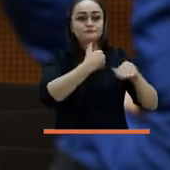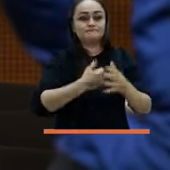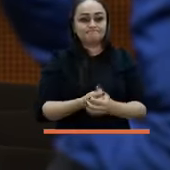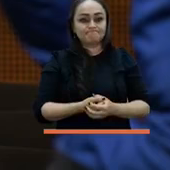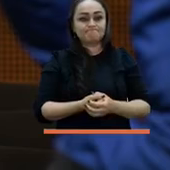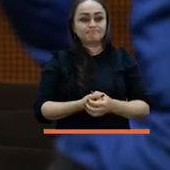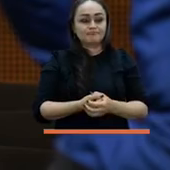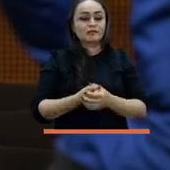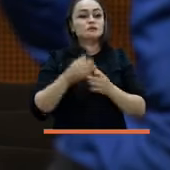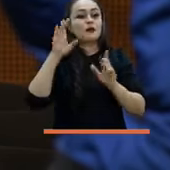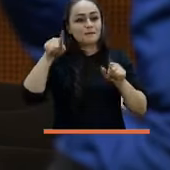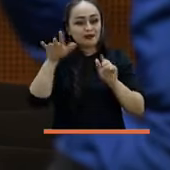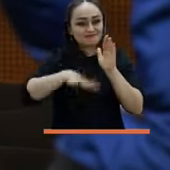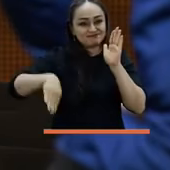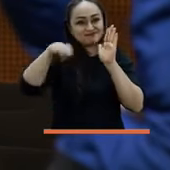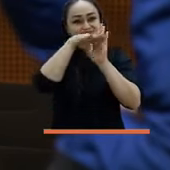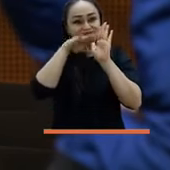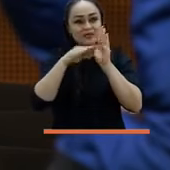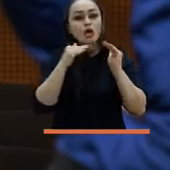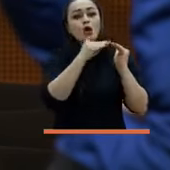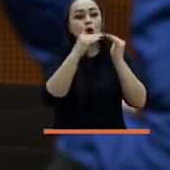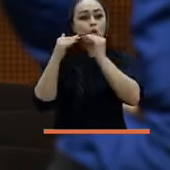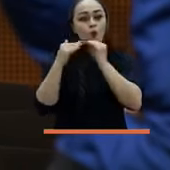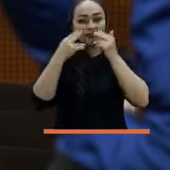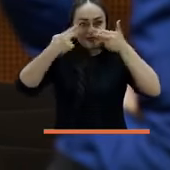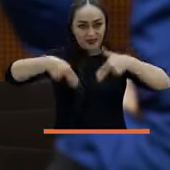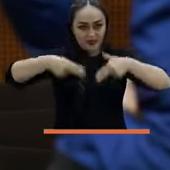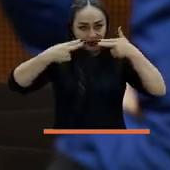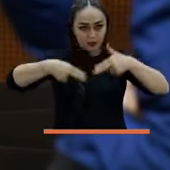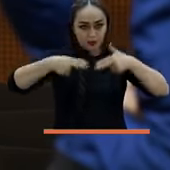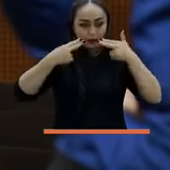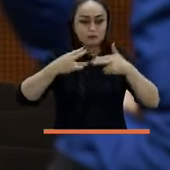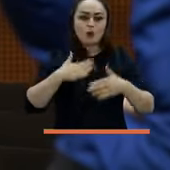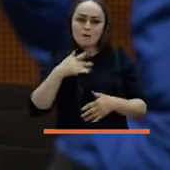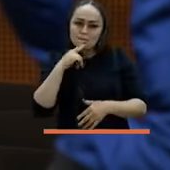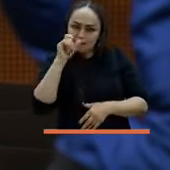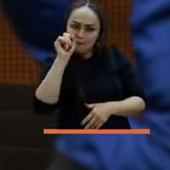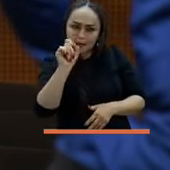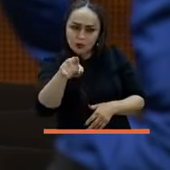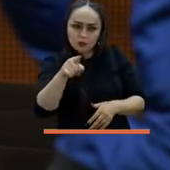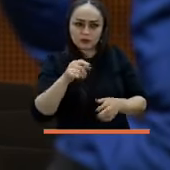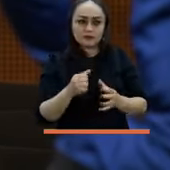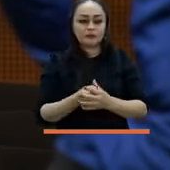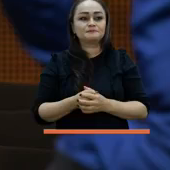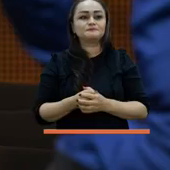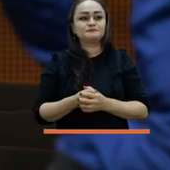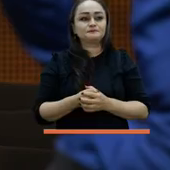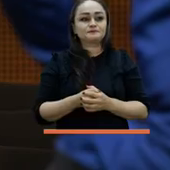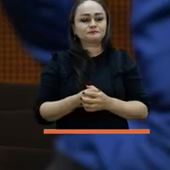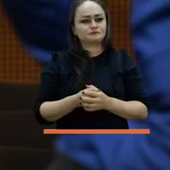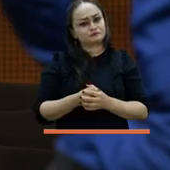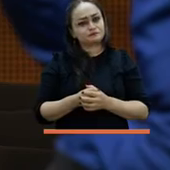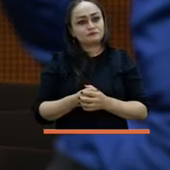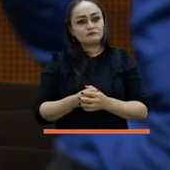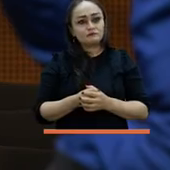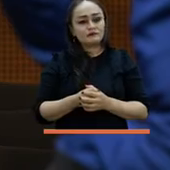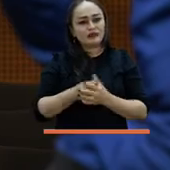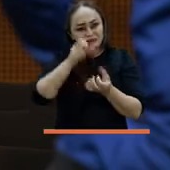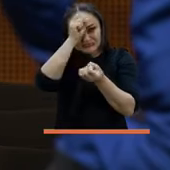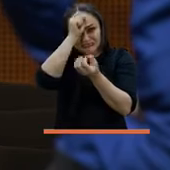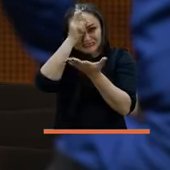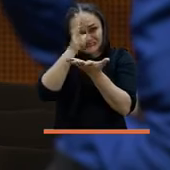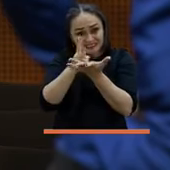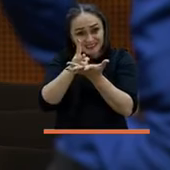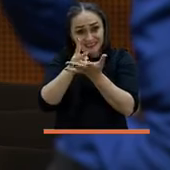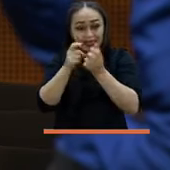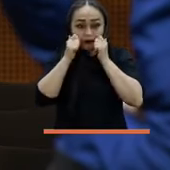la política pública de igualdad de género me pregunta básicamente es de qué forma también nos estamos pensando las diversidades